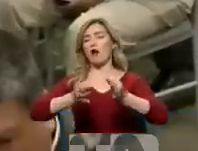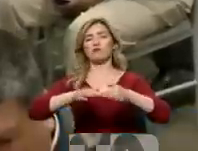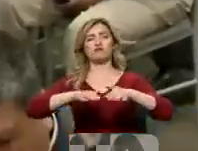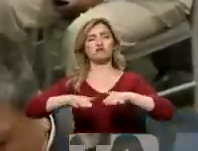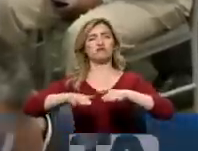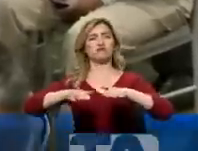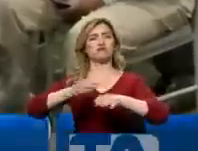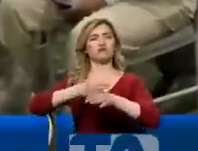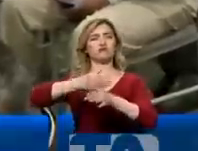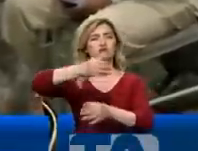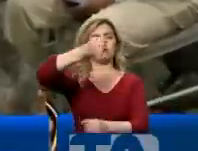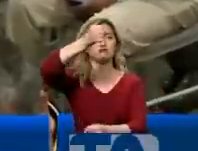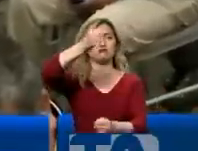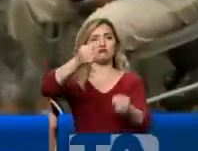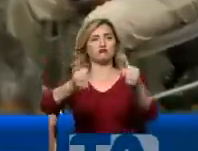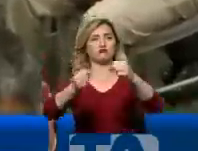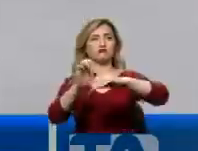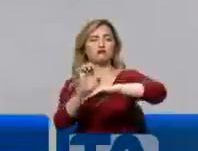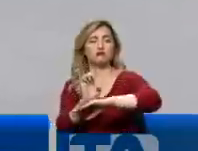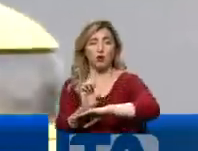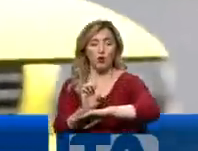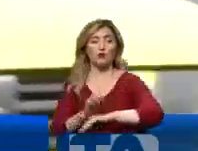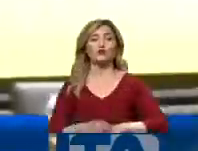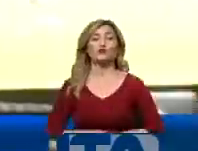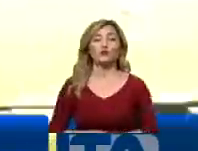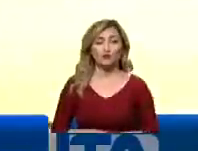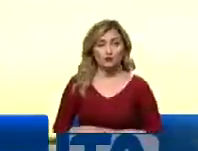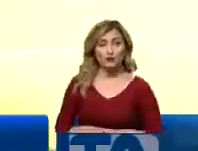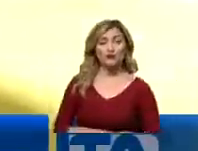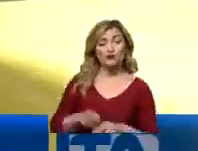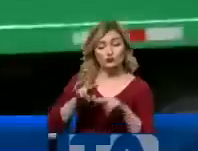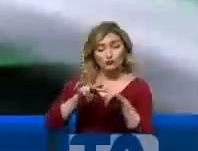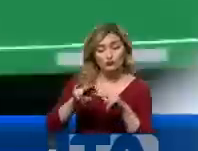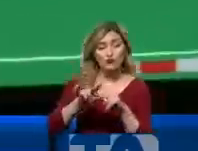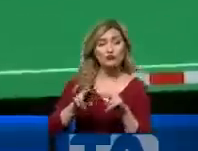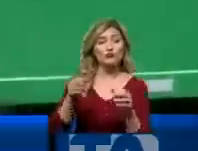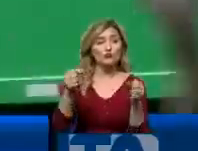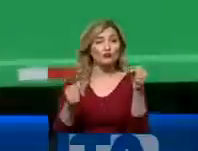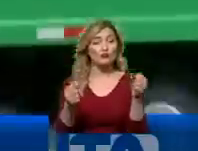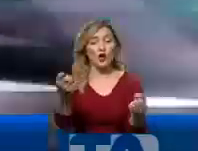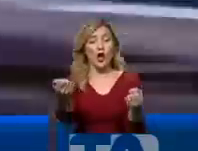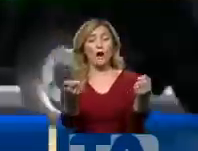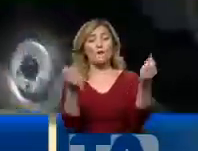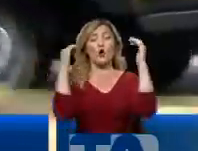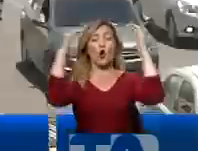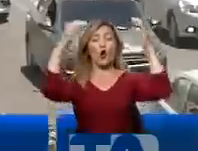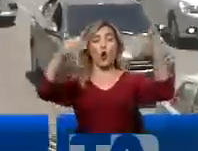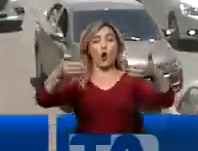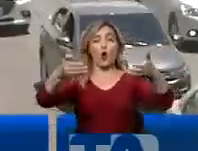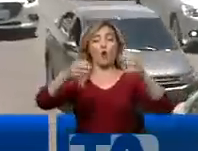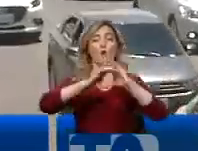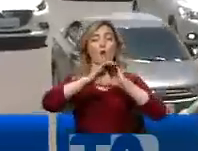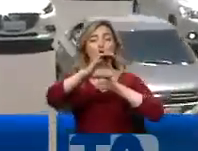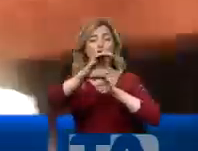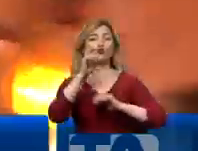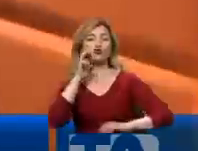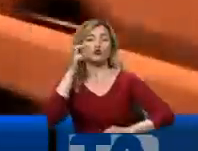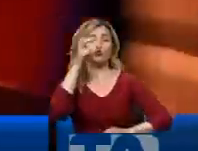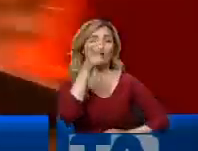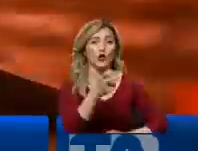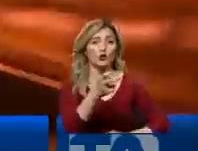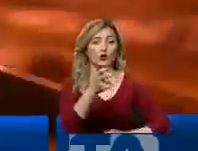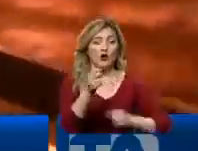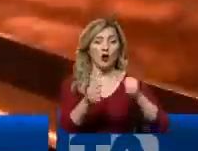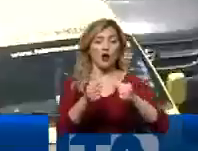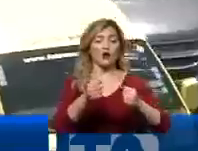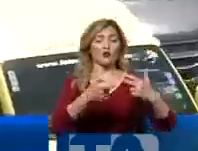de las federaciones de transporte del Ecuador, que comprende al taxismo, transporte pesado, de pasajeros, de turismo y grúas,